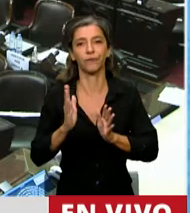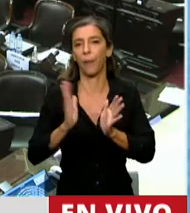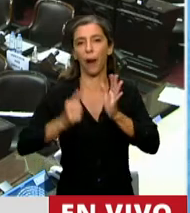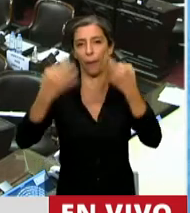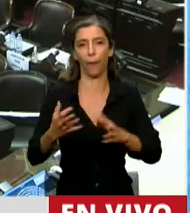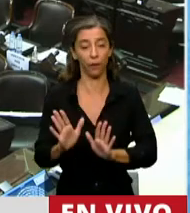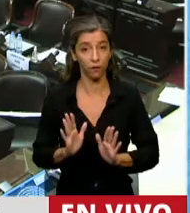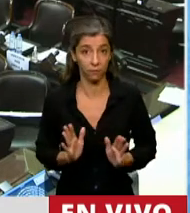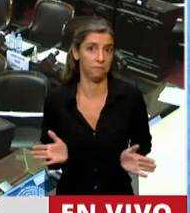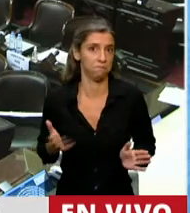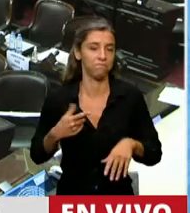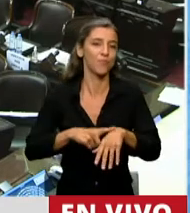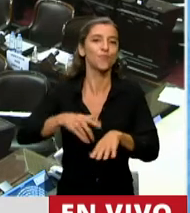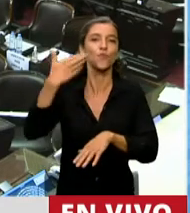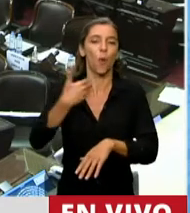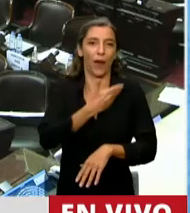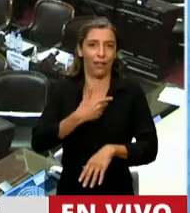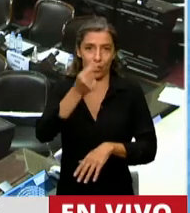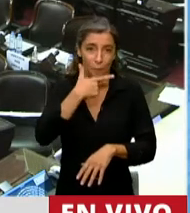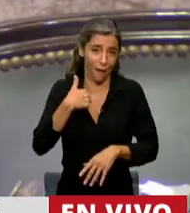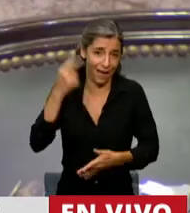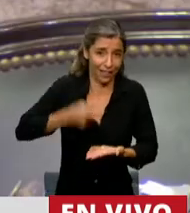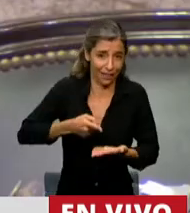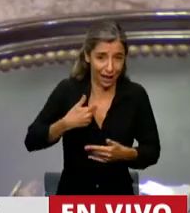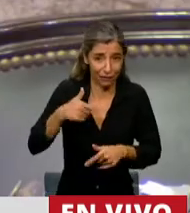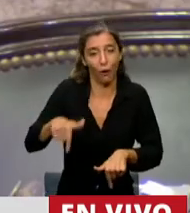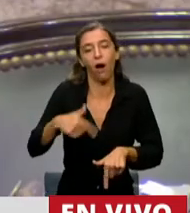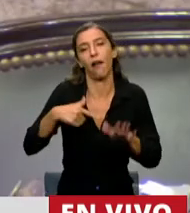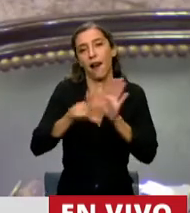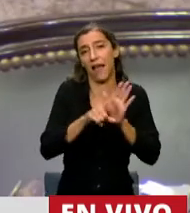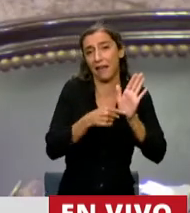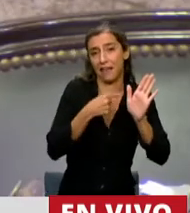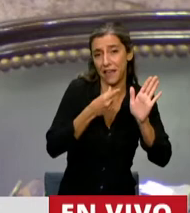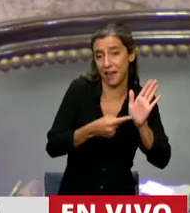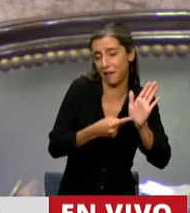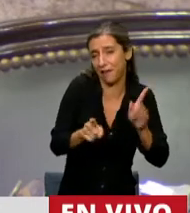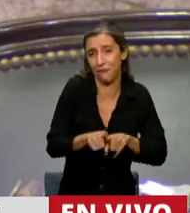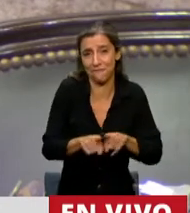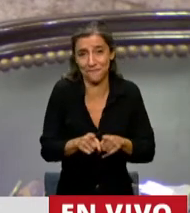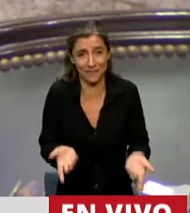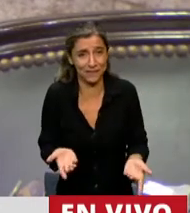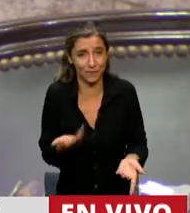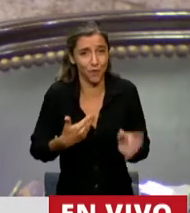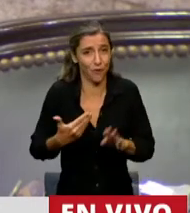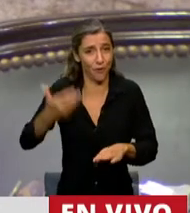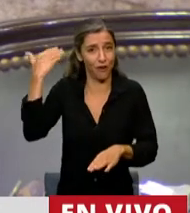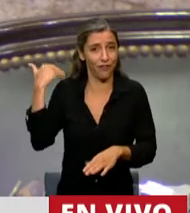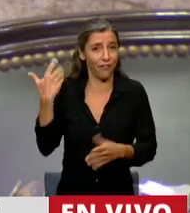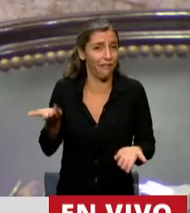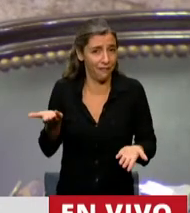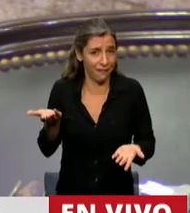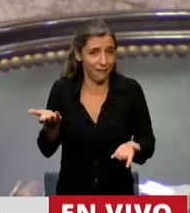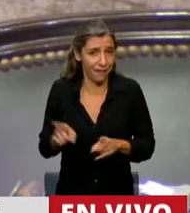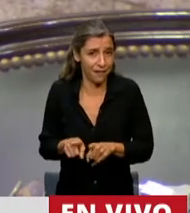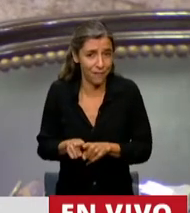pero Macri lo hizo por decreto, nosotros lo hacemos por ley. Ahora, lo que se hizo con el gobierno anterior, ¿cuántas viviendas se